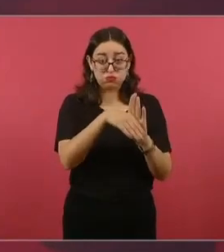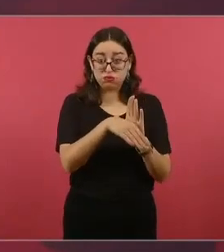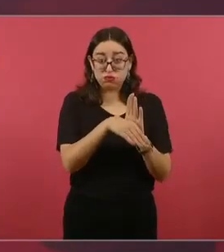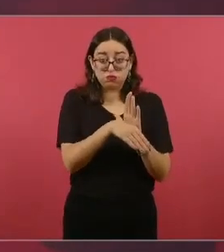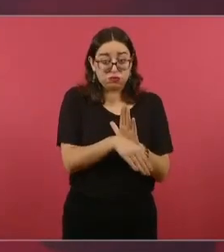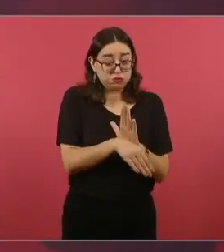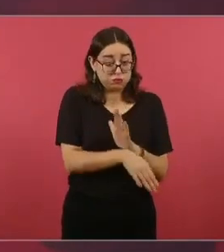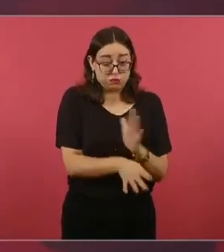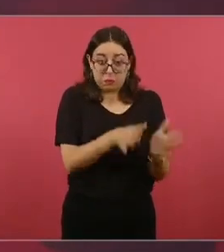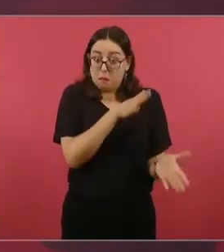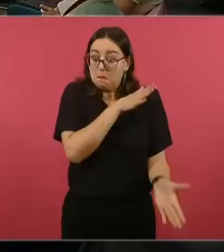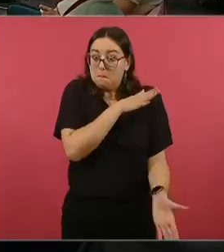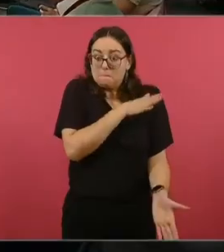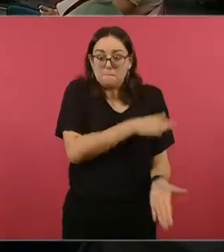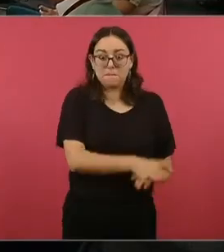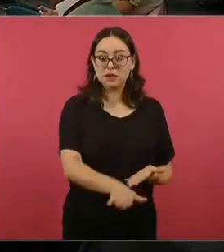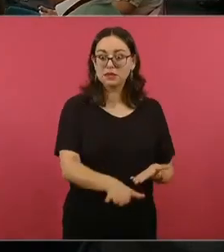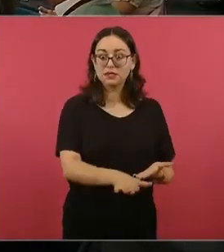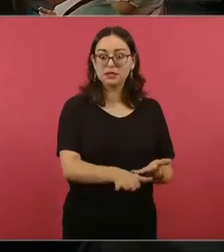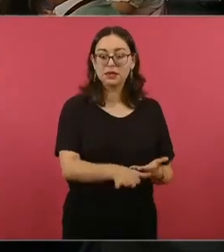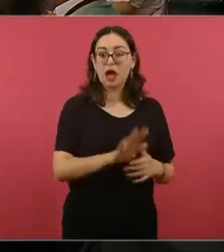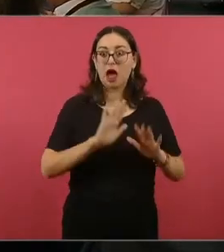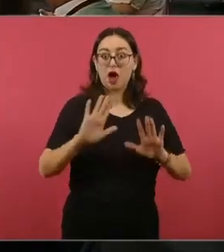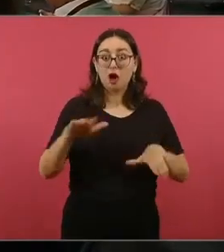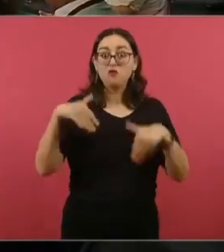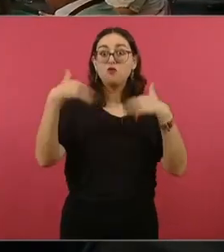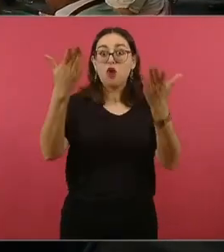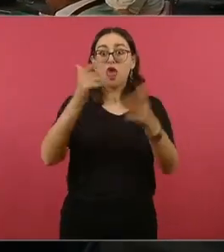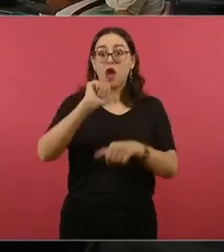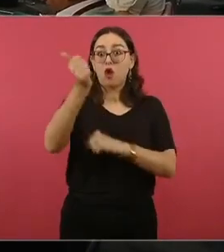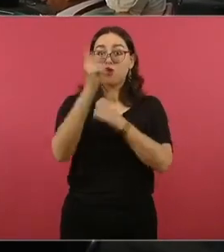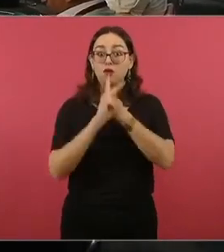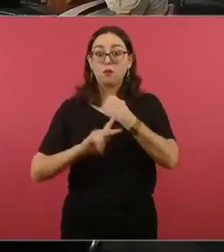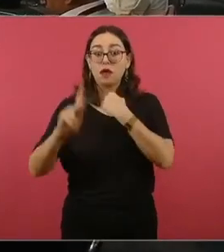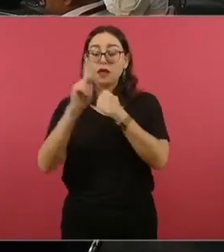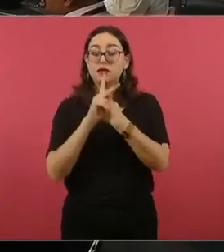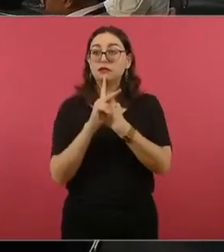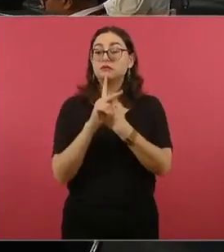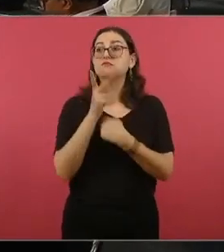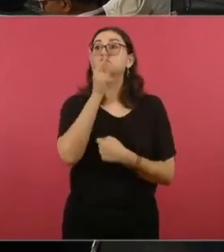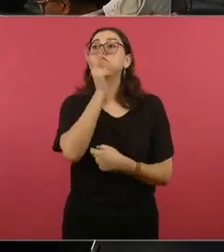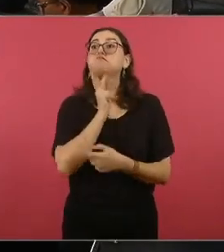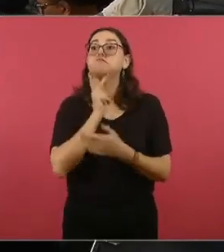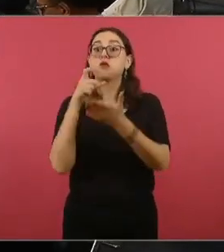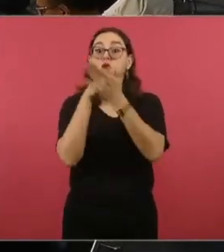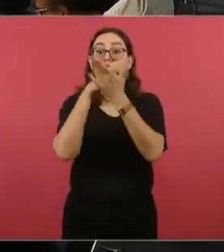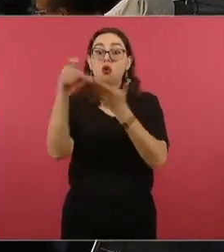íbamos a terminar comprando petróleo crudo,